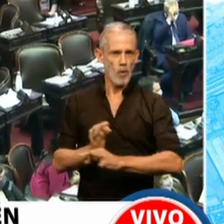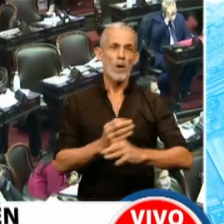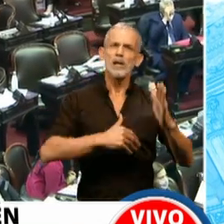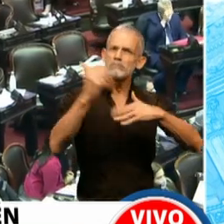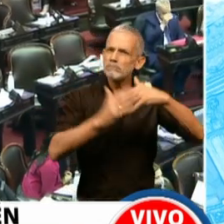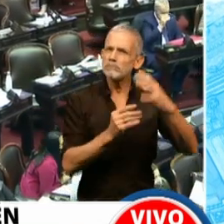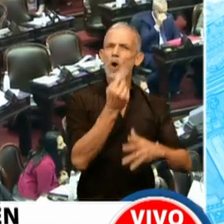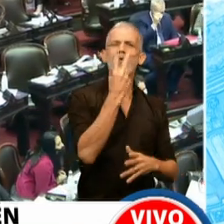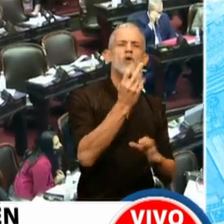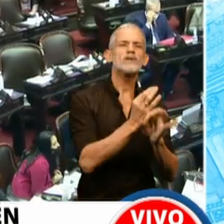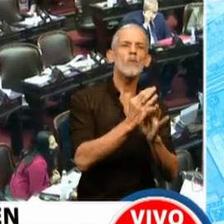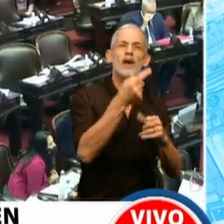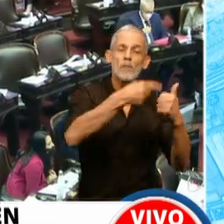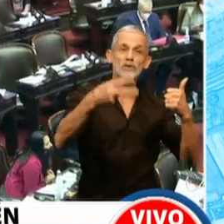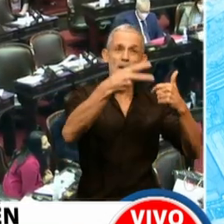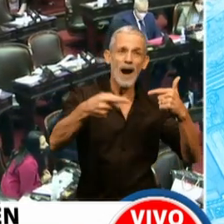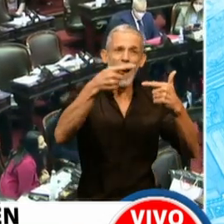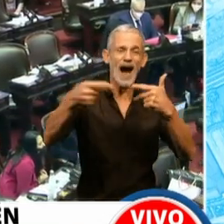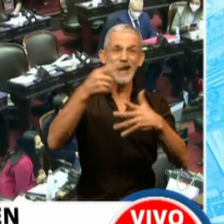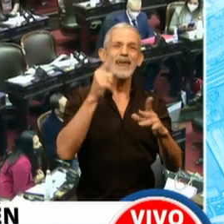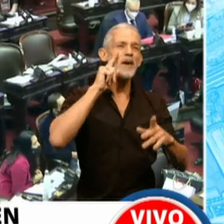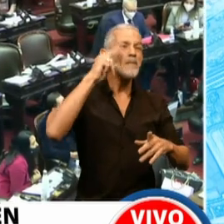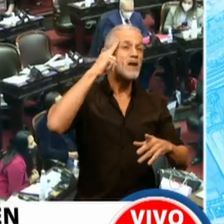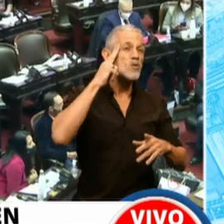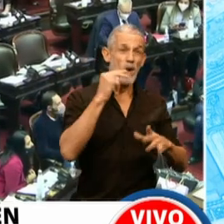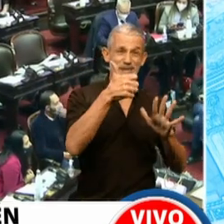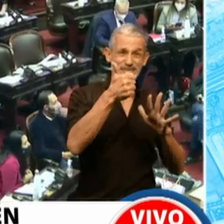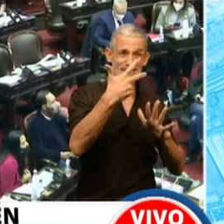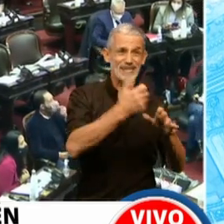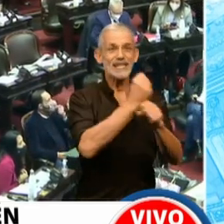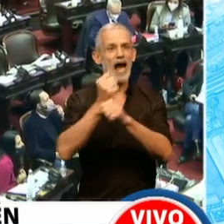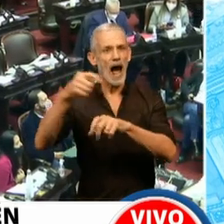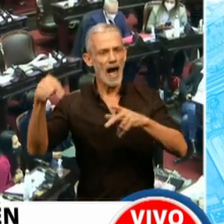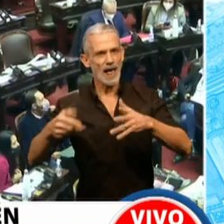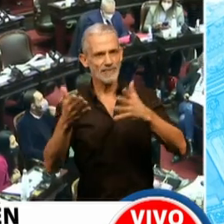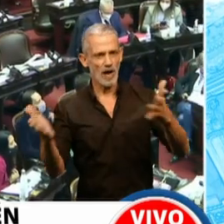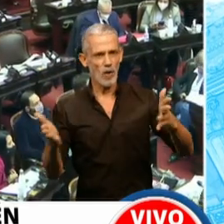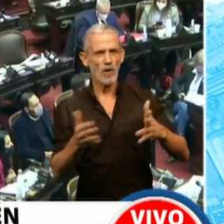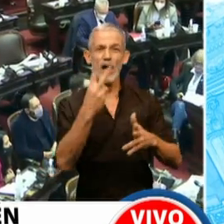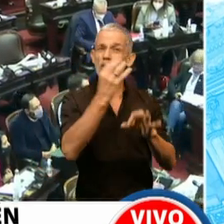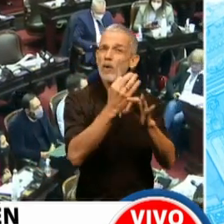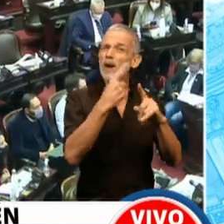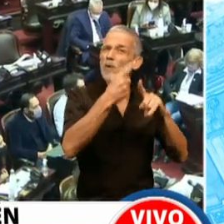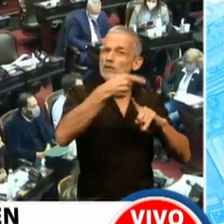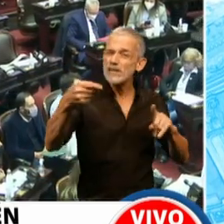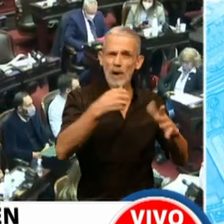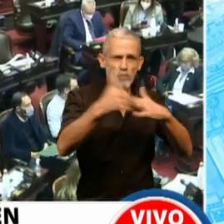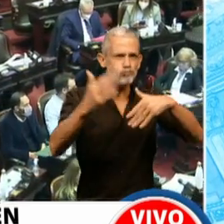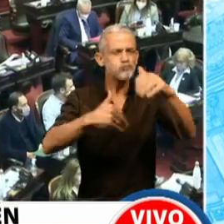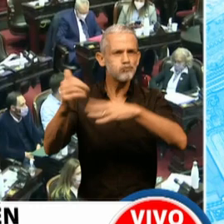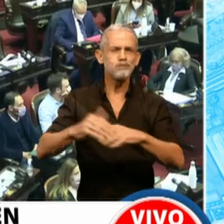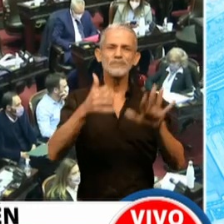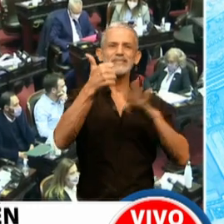construido dos escuelas por semana desde 1963 a esta parte también se han construido más de